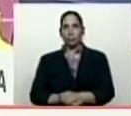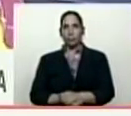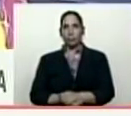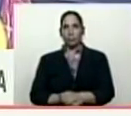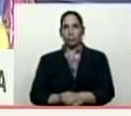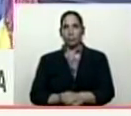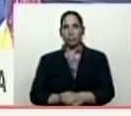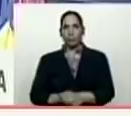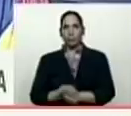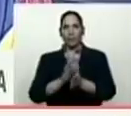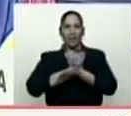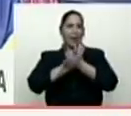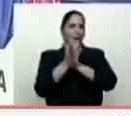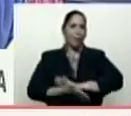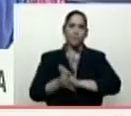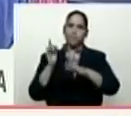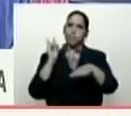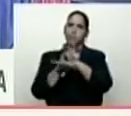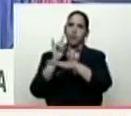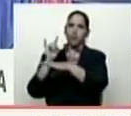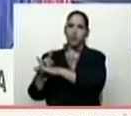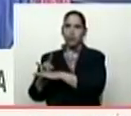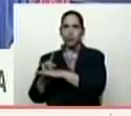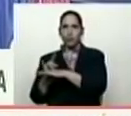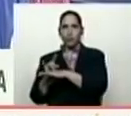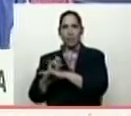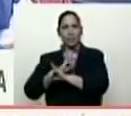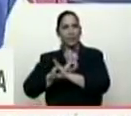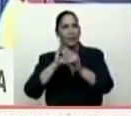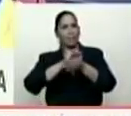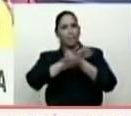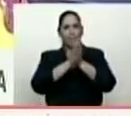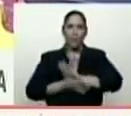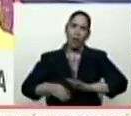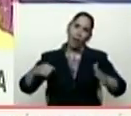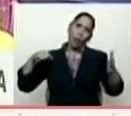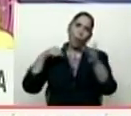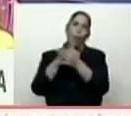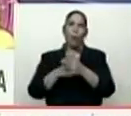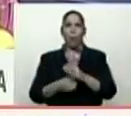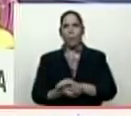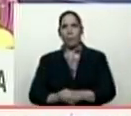Y que se acaben las traiciones, que se acaben los golpes al hermano.